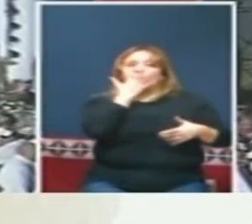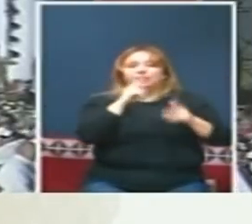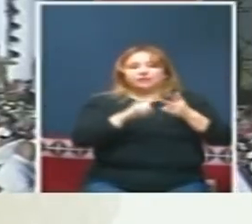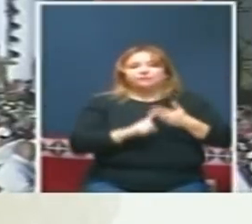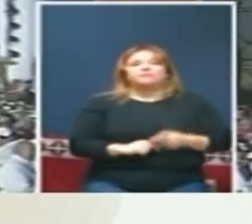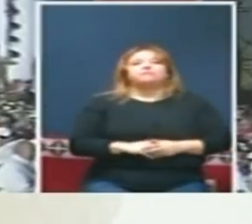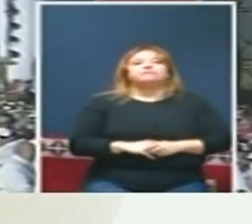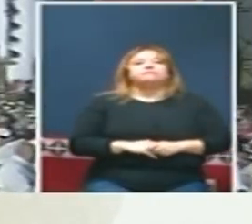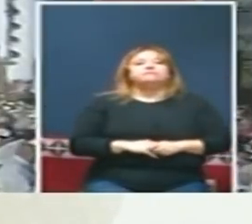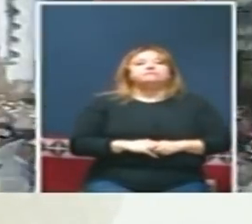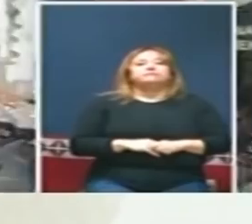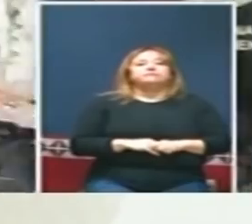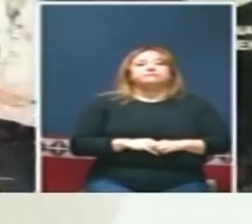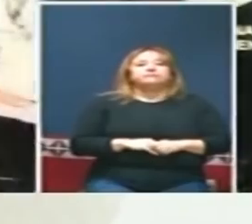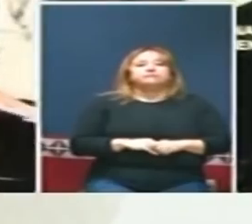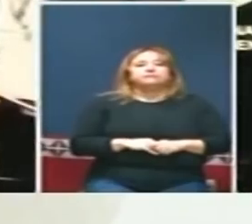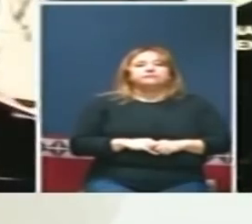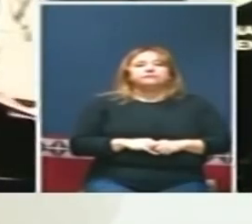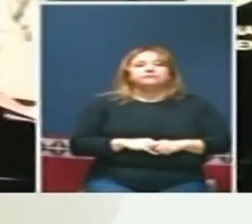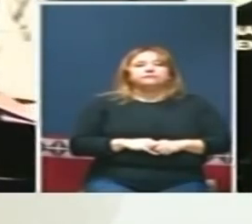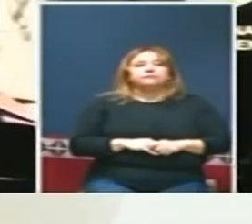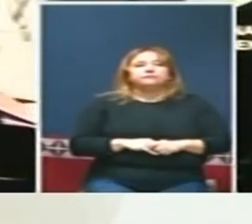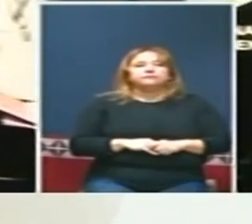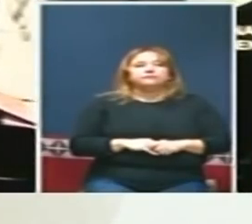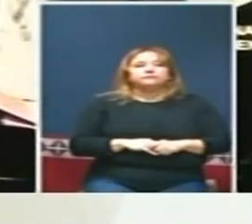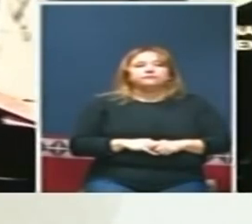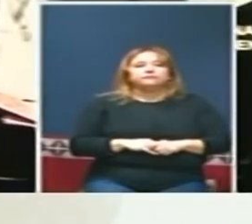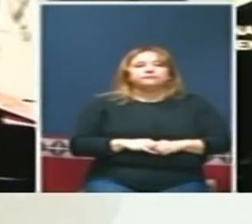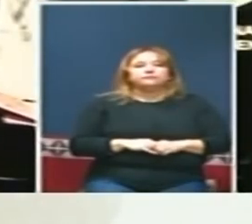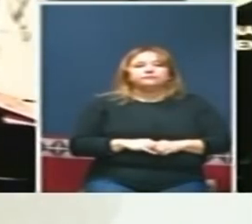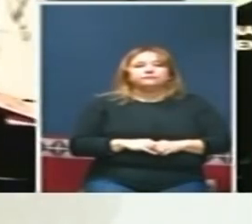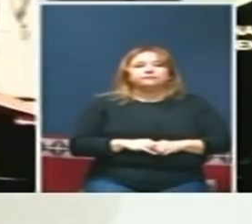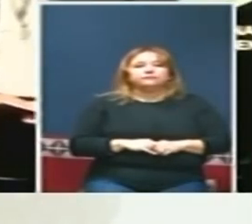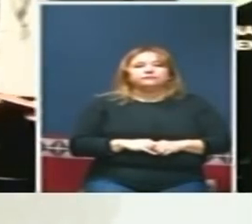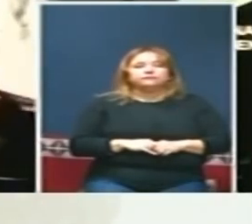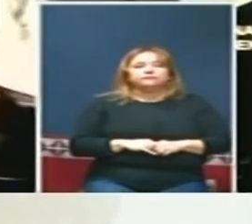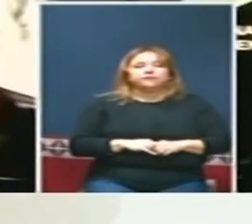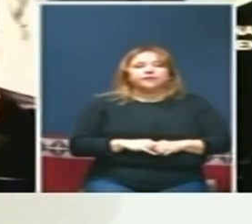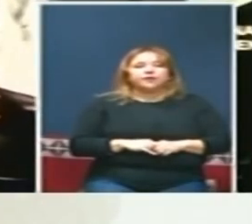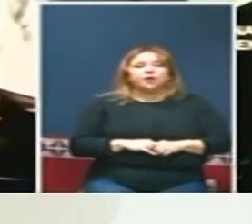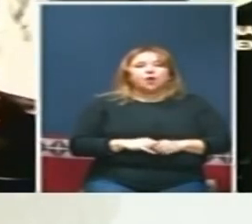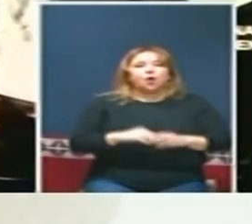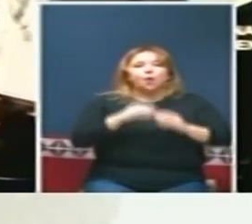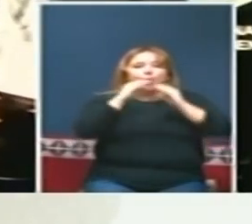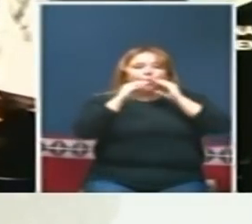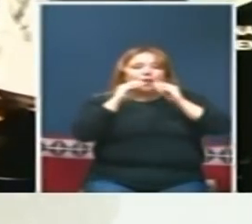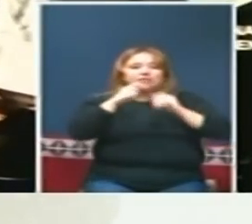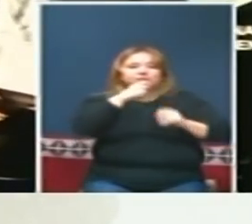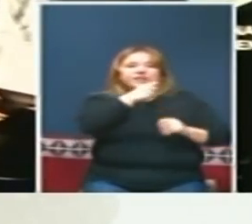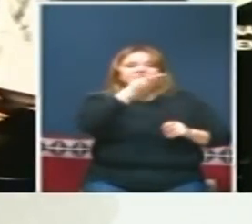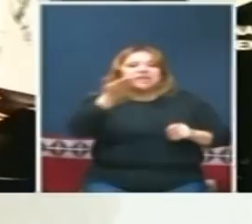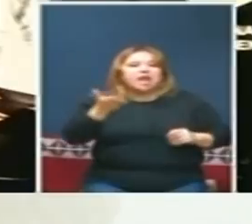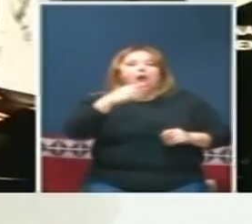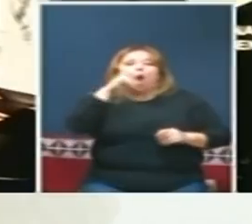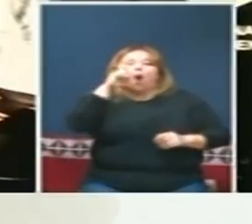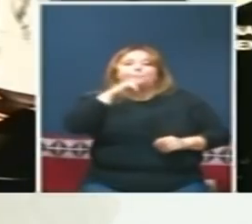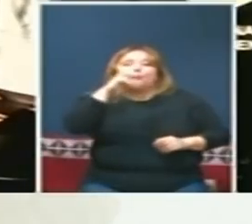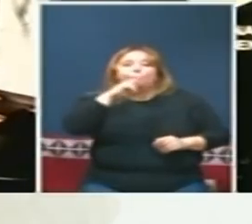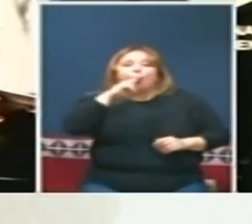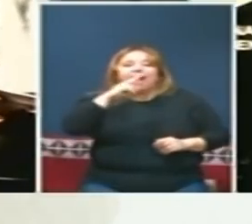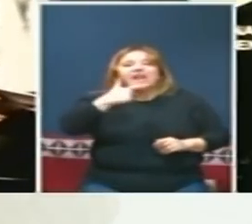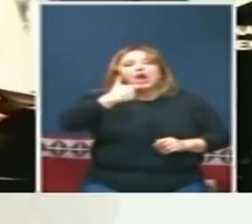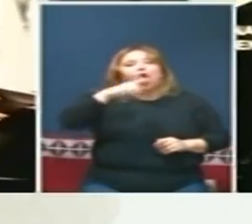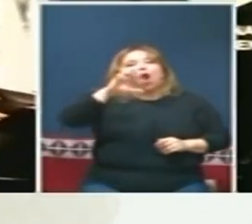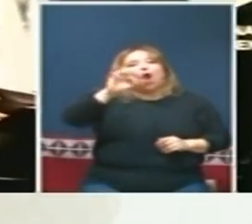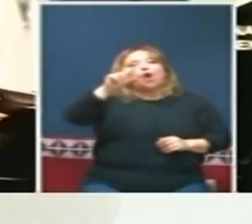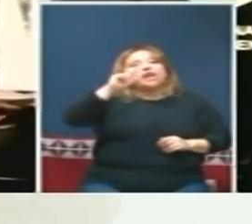Bueno, antes de... Sí, vamos a interrumpirlo un momentito nada más, claro. A Diego Oscar. Vamos a tomar contacto ya con Silvana Olivieri, ella está en el